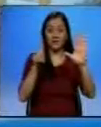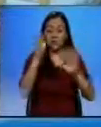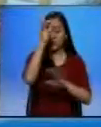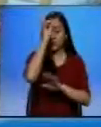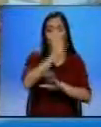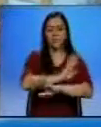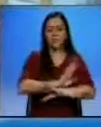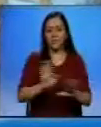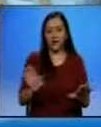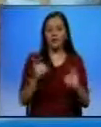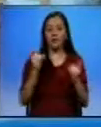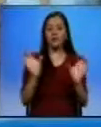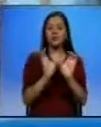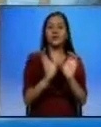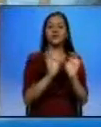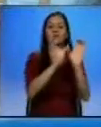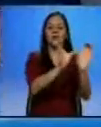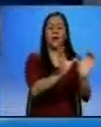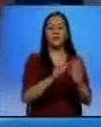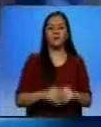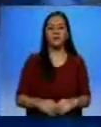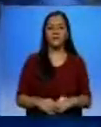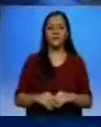hospitales que reciben este certificado en el país.